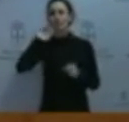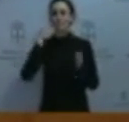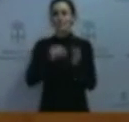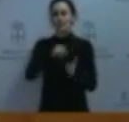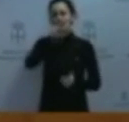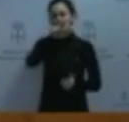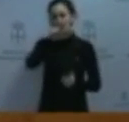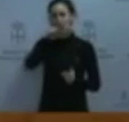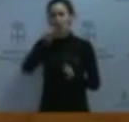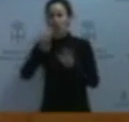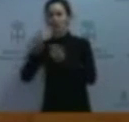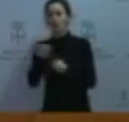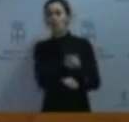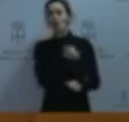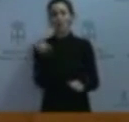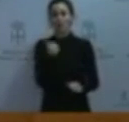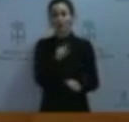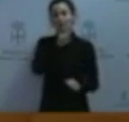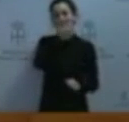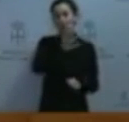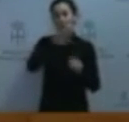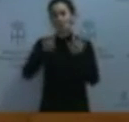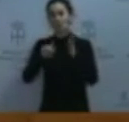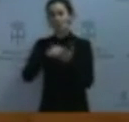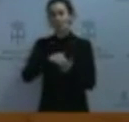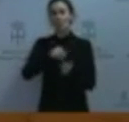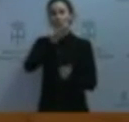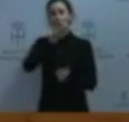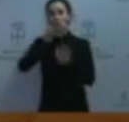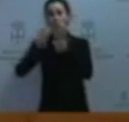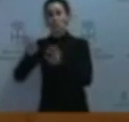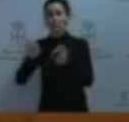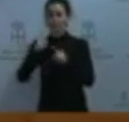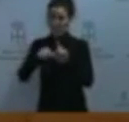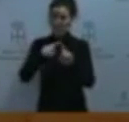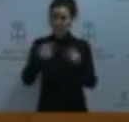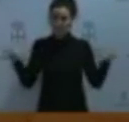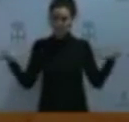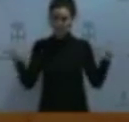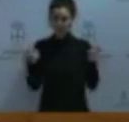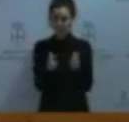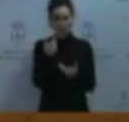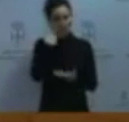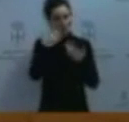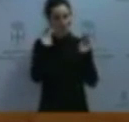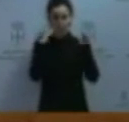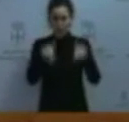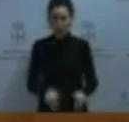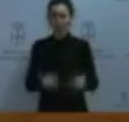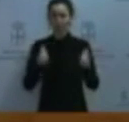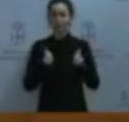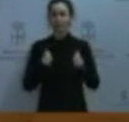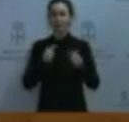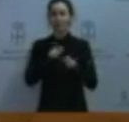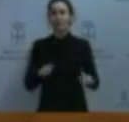oriental 71.580. También el descenso demográfico se puede apreciar en su caída en picado en comarcas